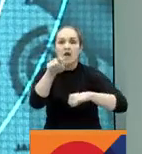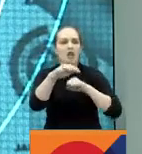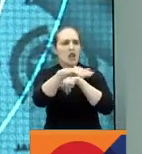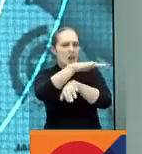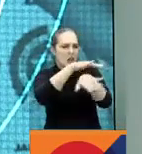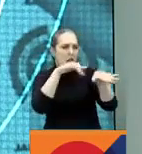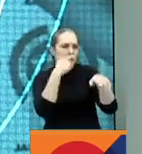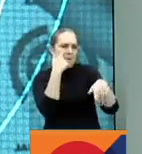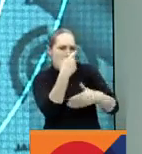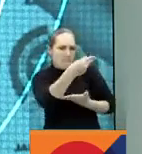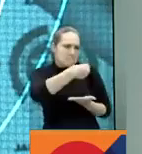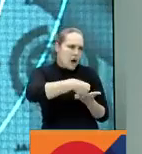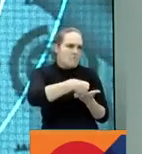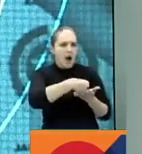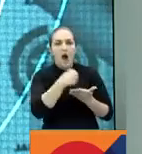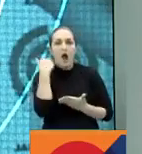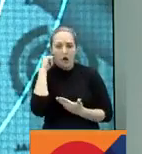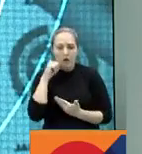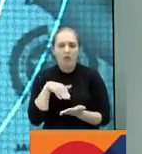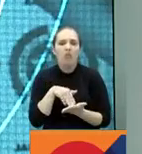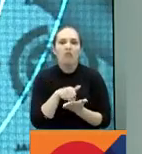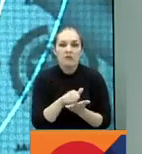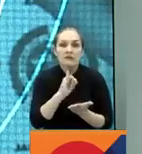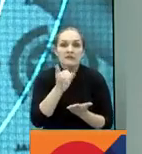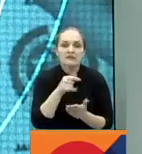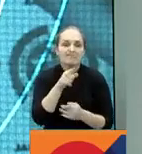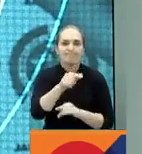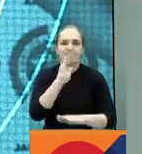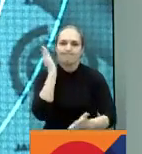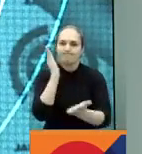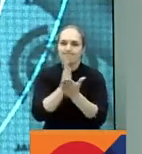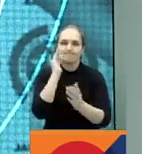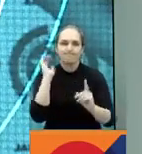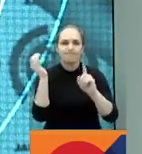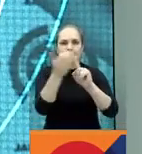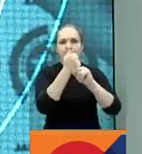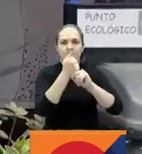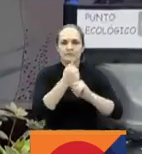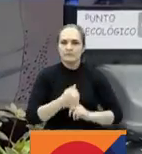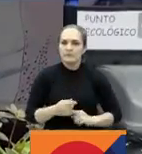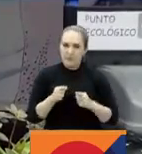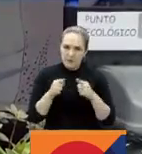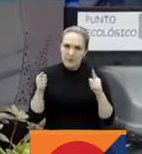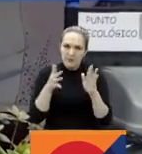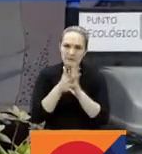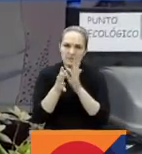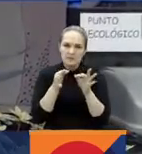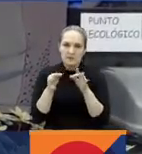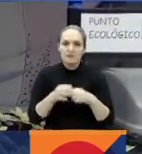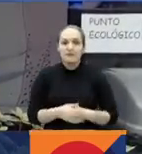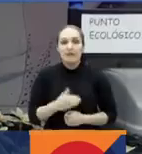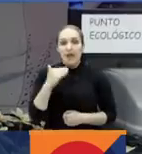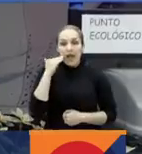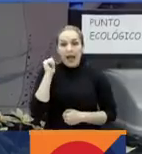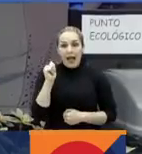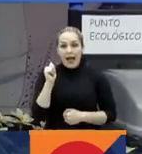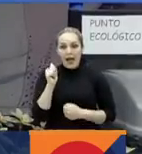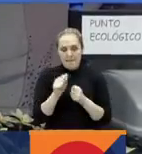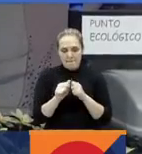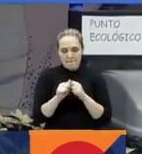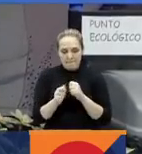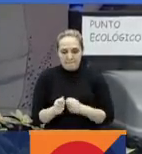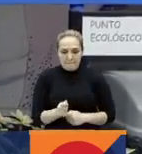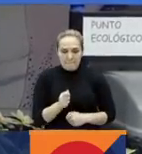remate. Alejandra Cuellar, periodista de la Radio Nacional, nos cuenta más detalles de este caso. La deportista le entregó a Darío